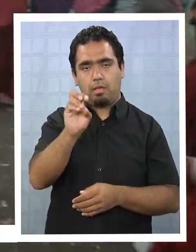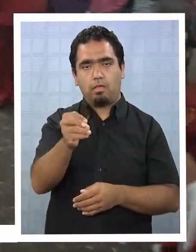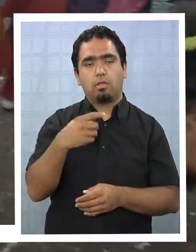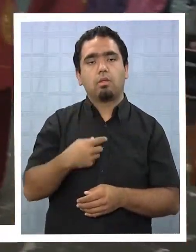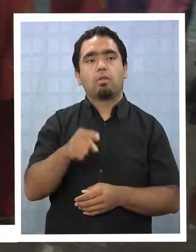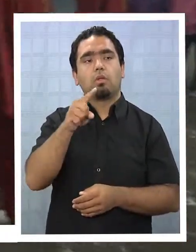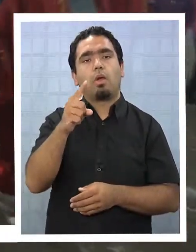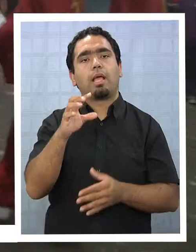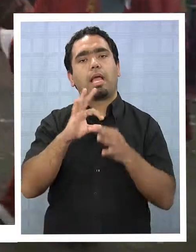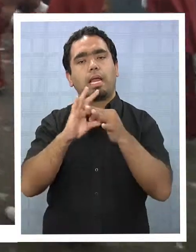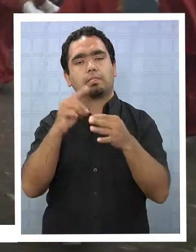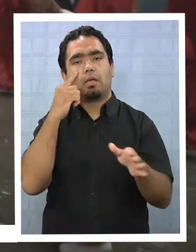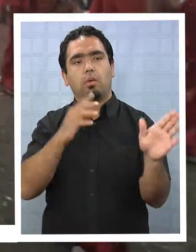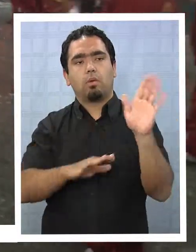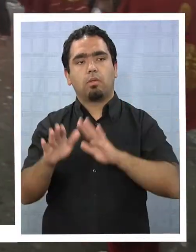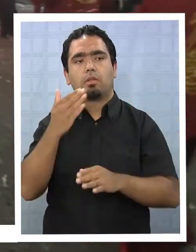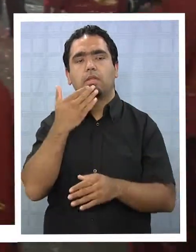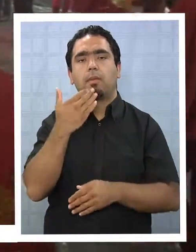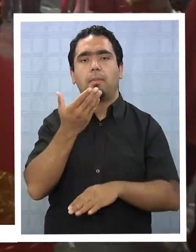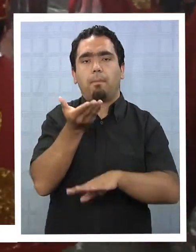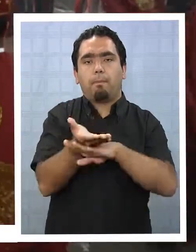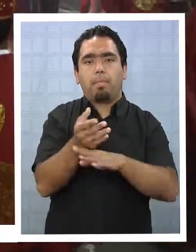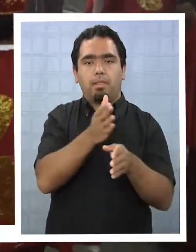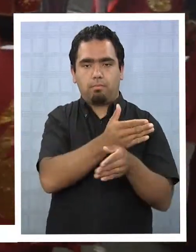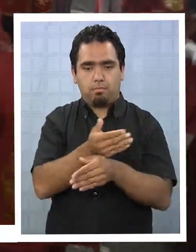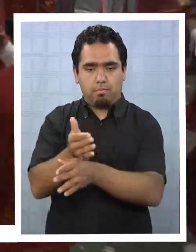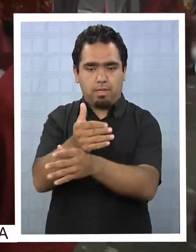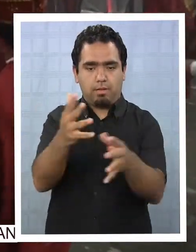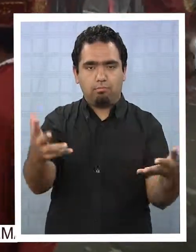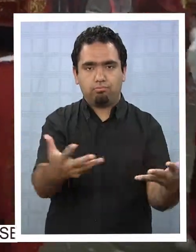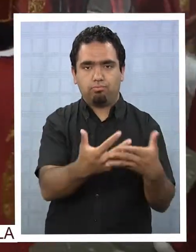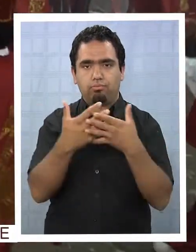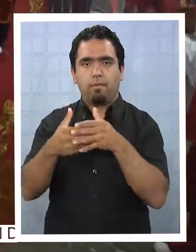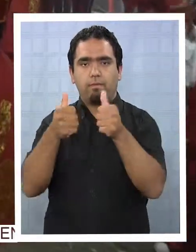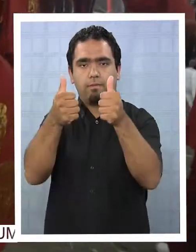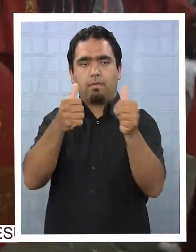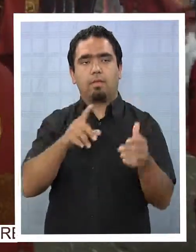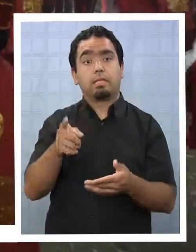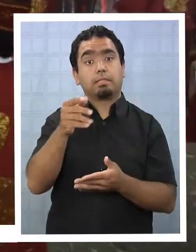sus cuidados y pidiéndole buena pesca. Una